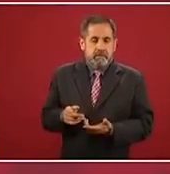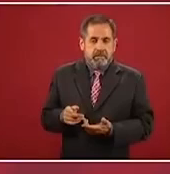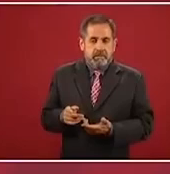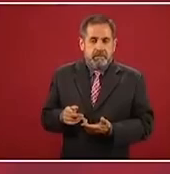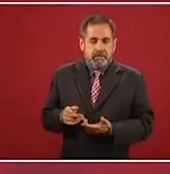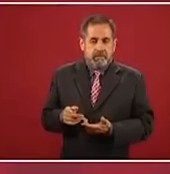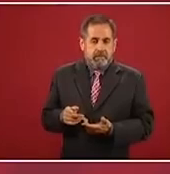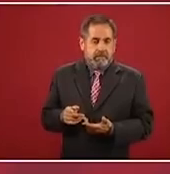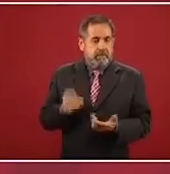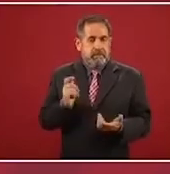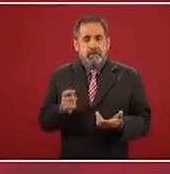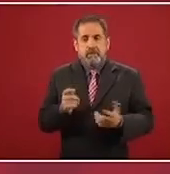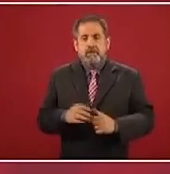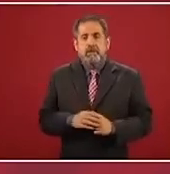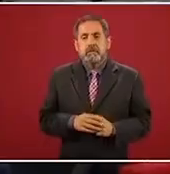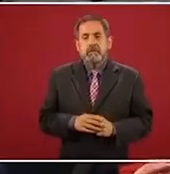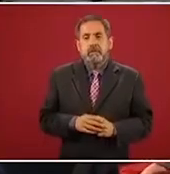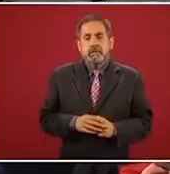a